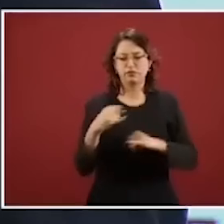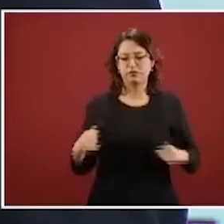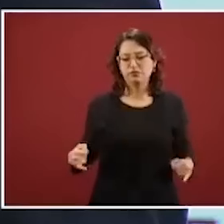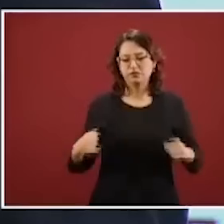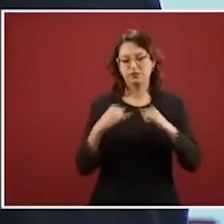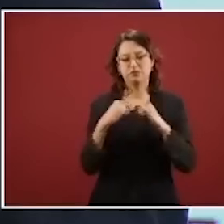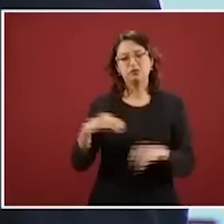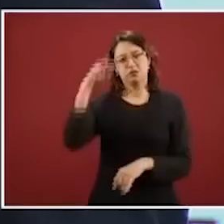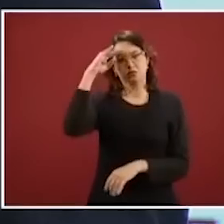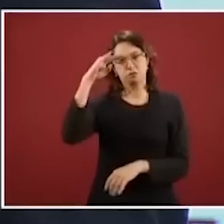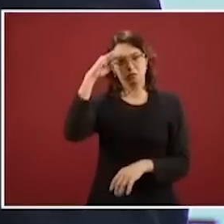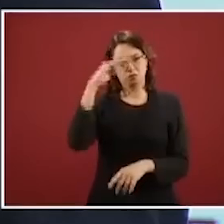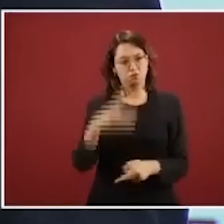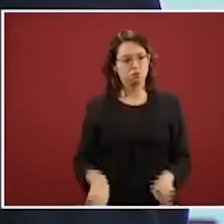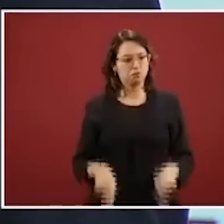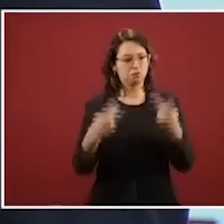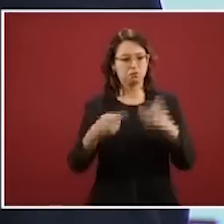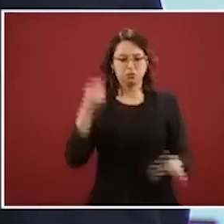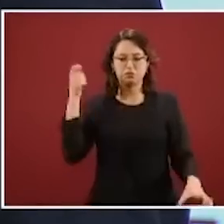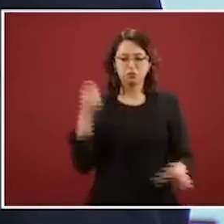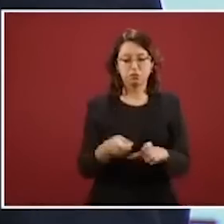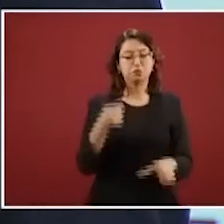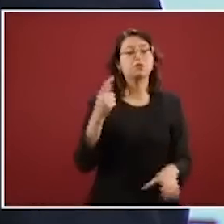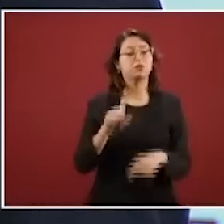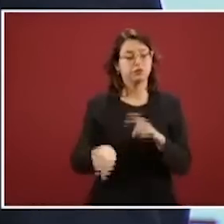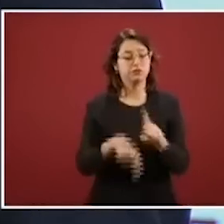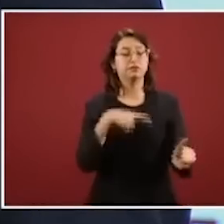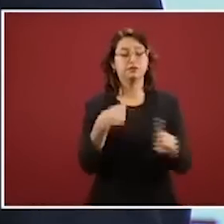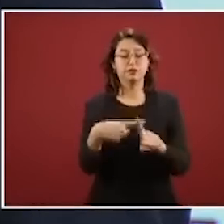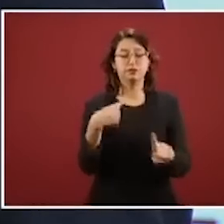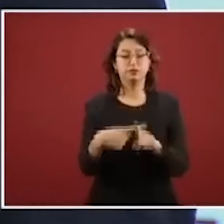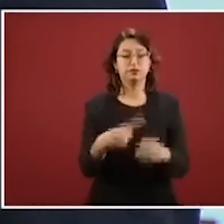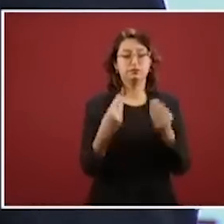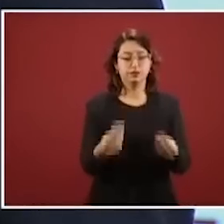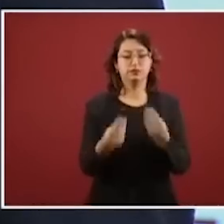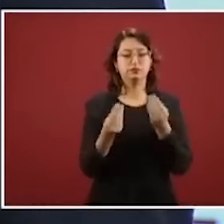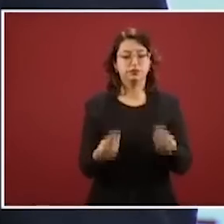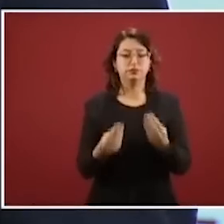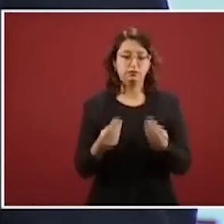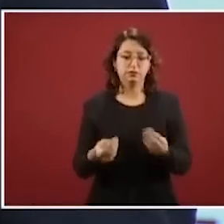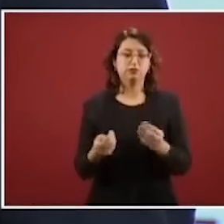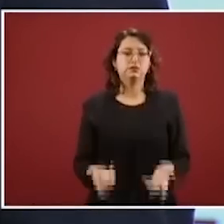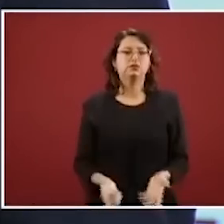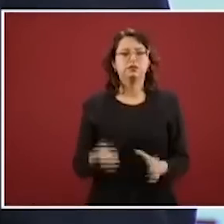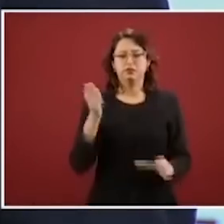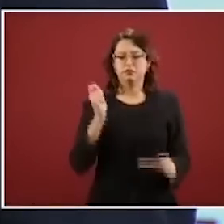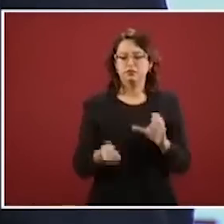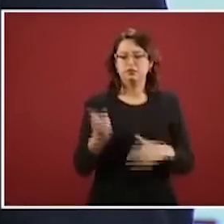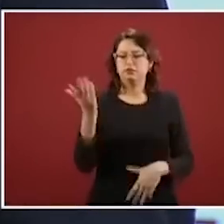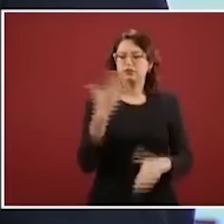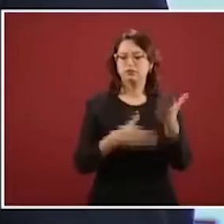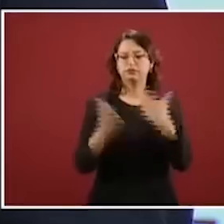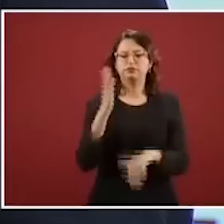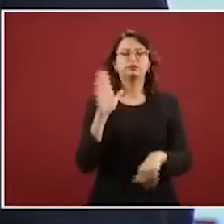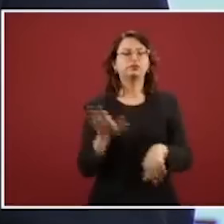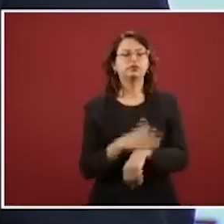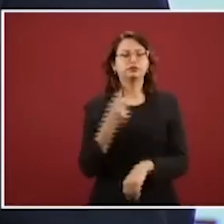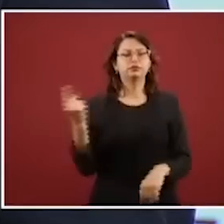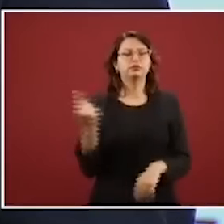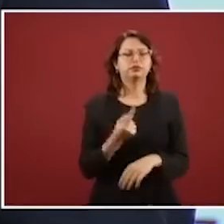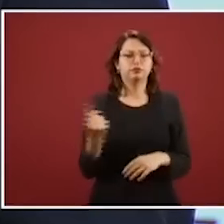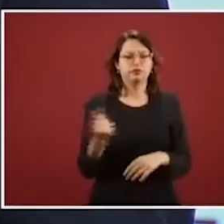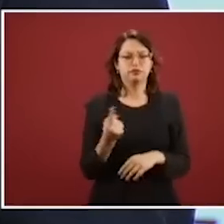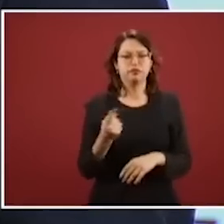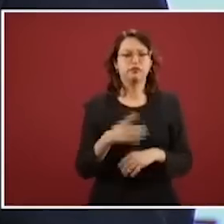considera que fue una subasta con resultados muy favorables y una subasta exitosa? ¿Por qué lo decimos? Porque